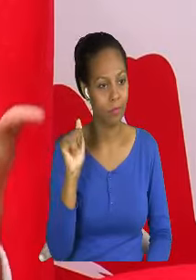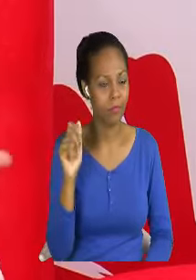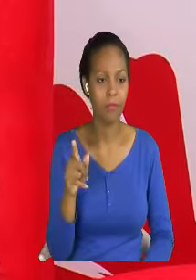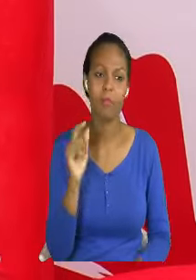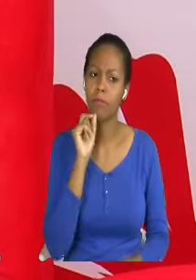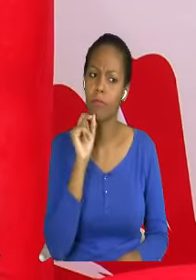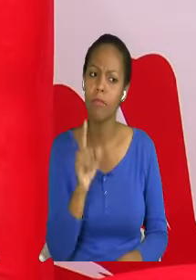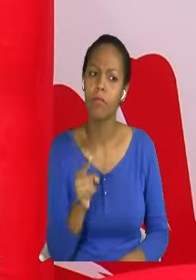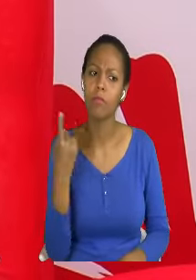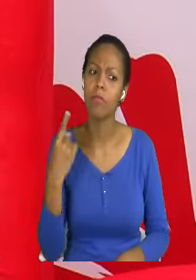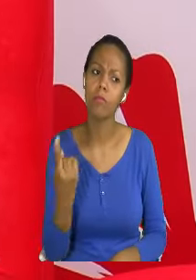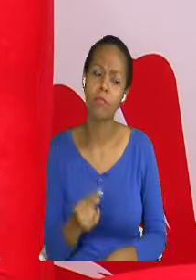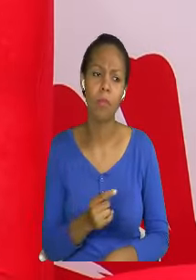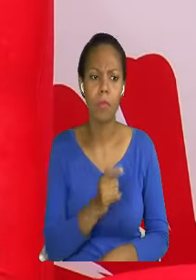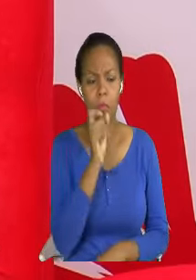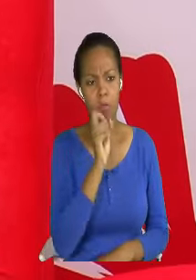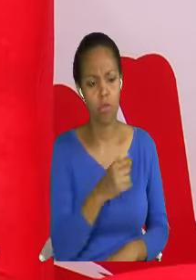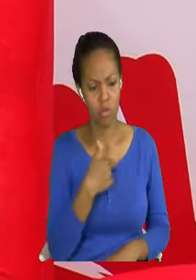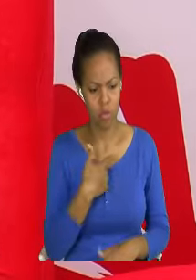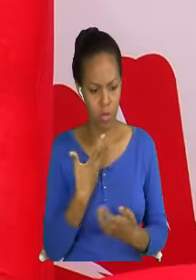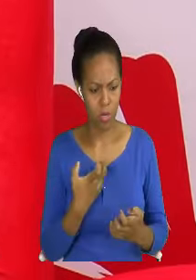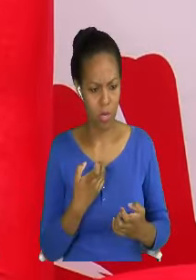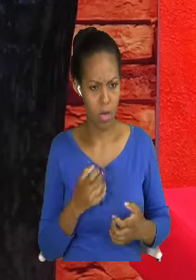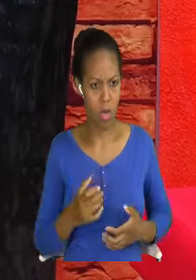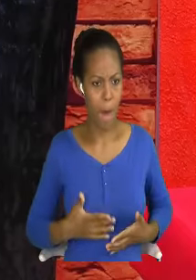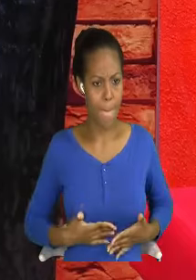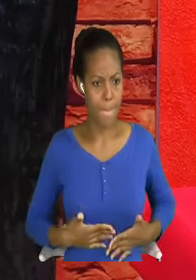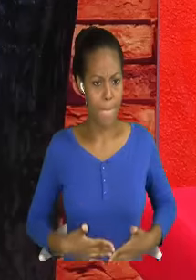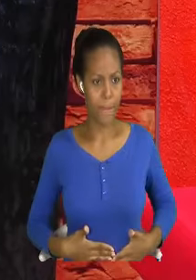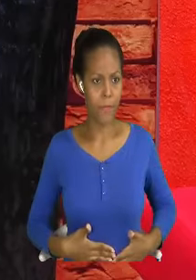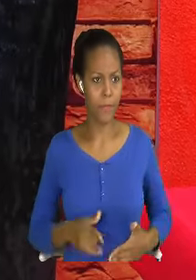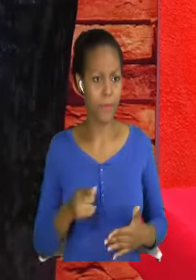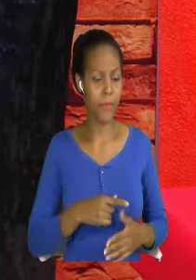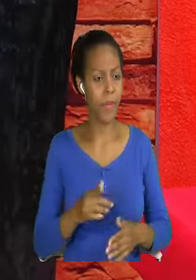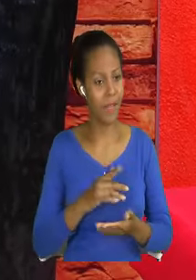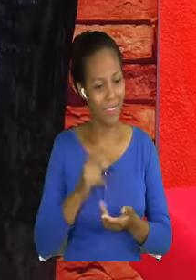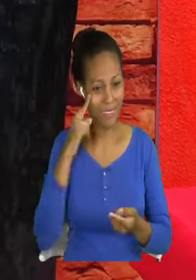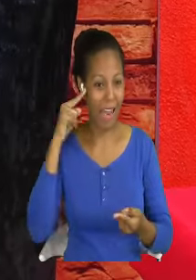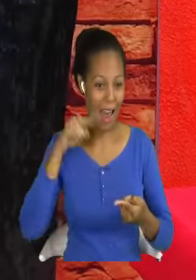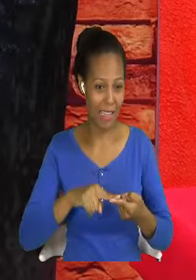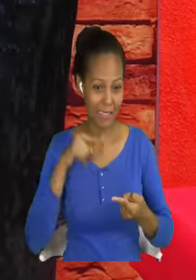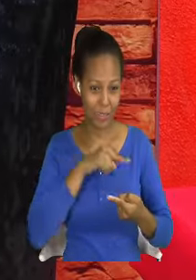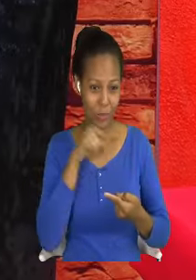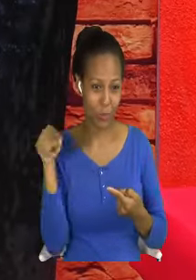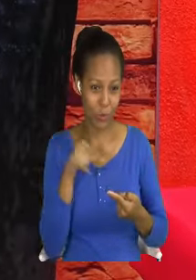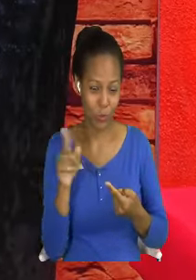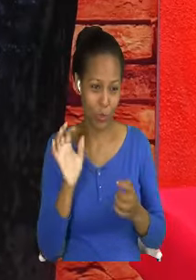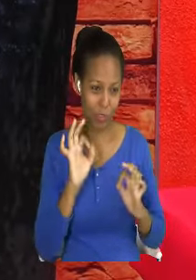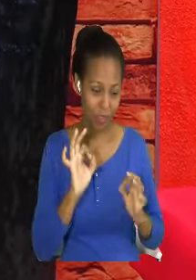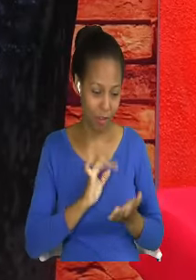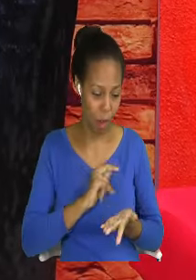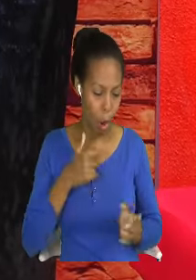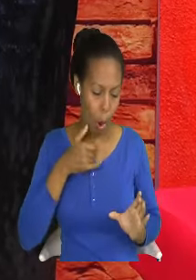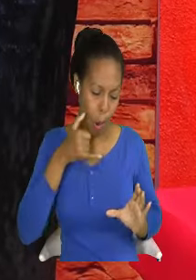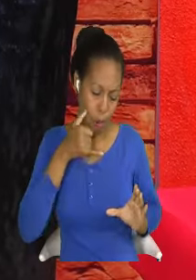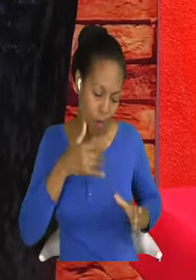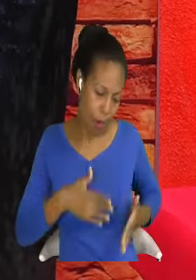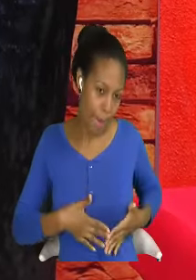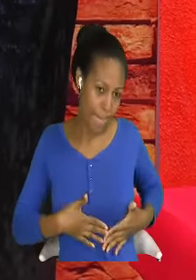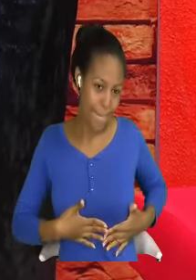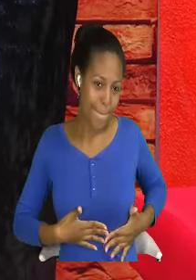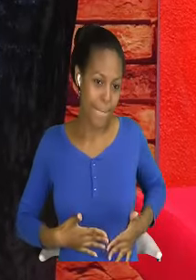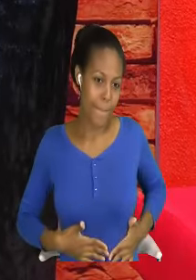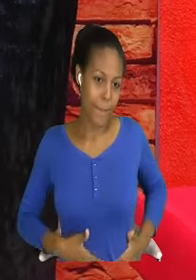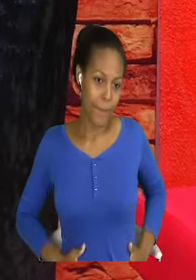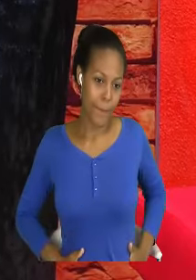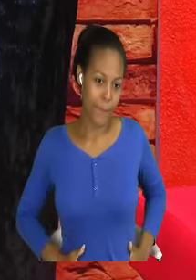debe tener en cuenta la persona para hacerse una lipólisis láser? Hola Jenny, feliz televidente, muy buenos días. Bueno, el primer paso para realizarse una